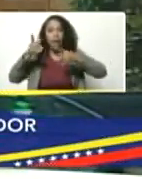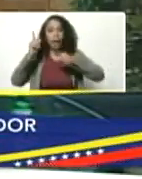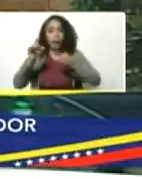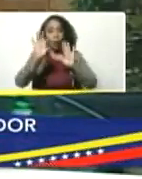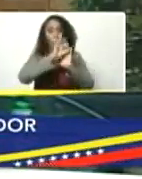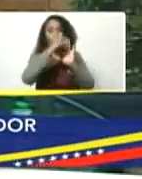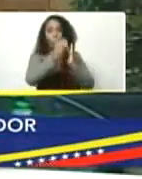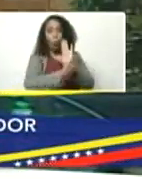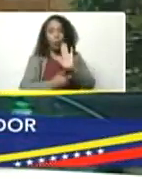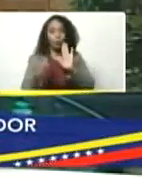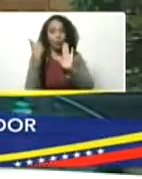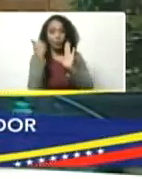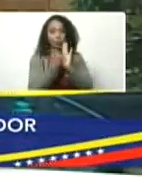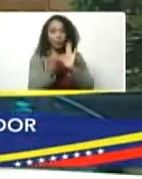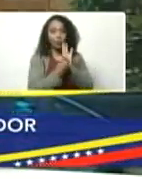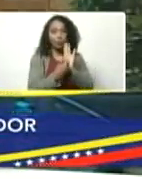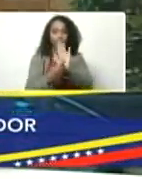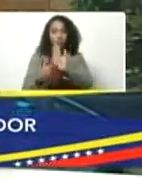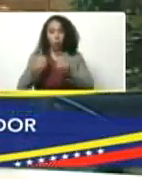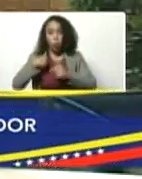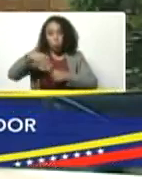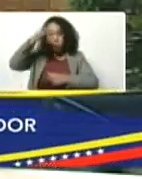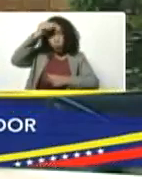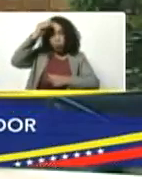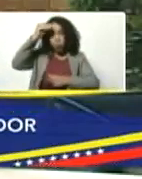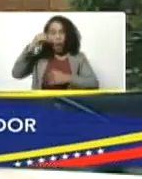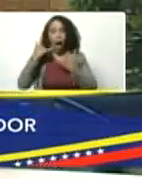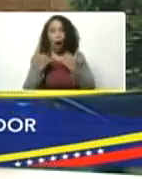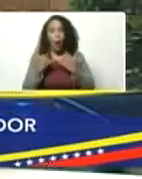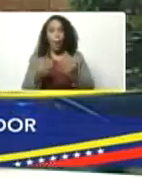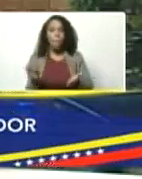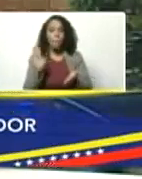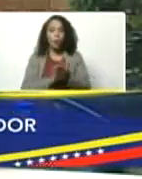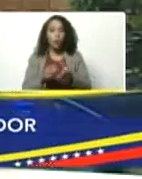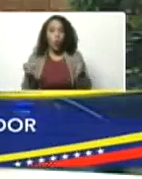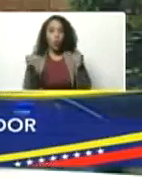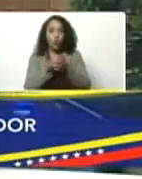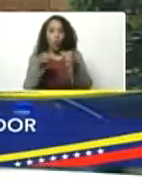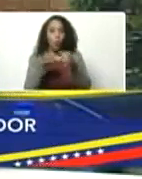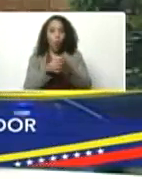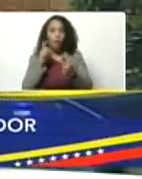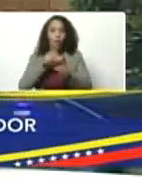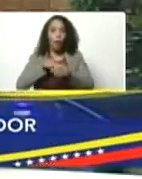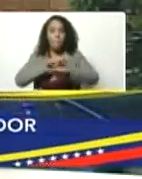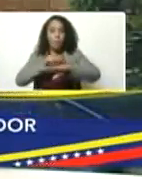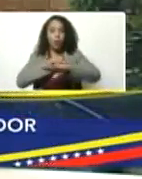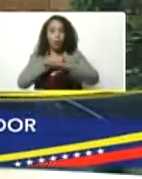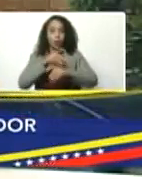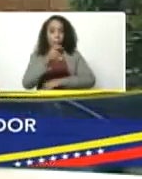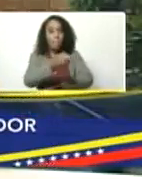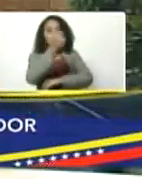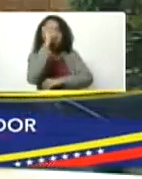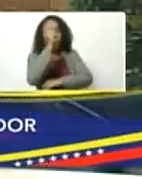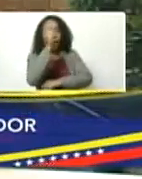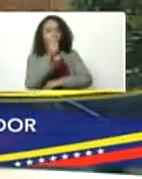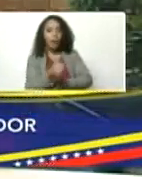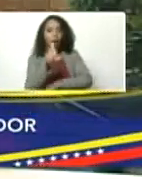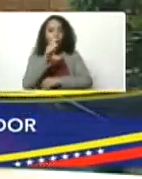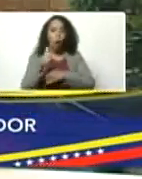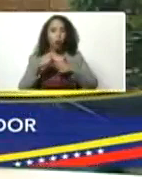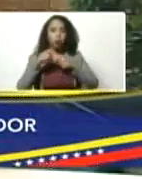documentos. Y ahora incorporado al gabinete como ministro de Pesca y Acuicultura vamos a